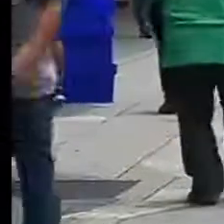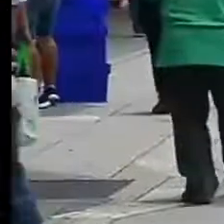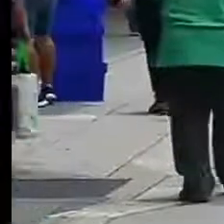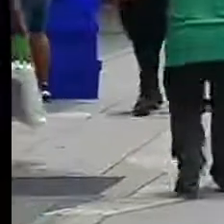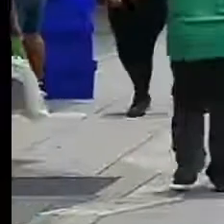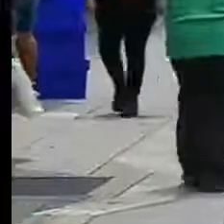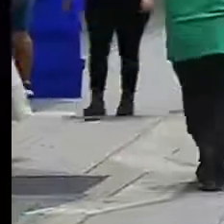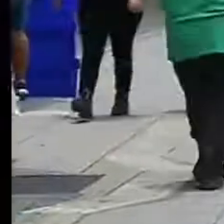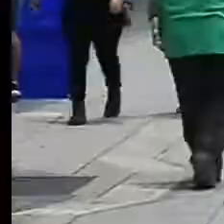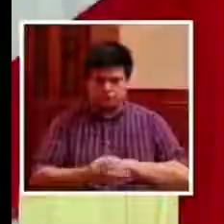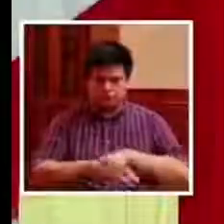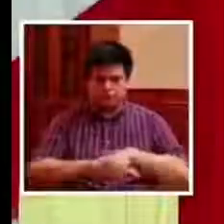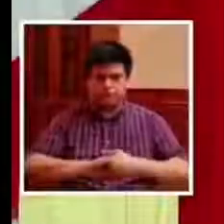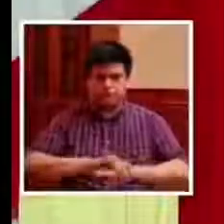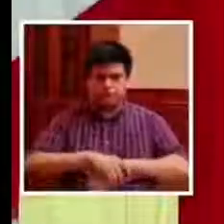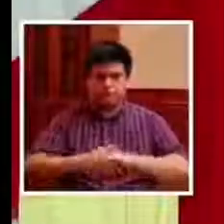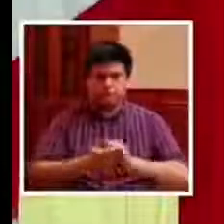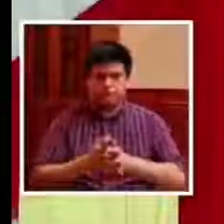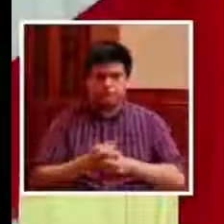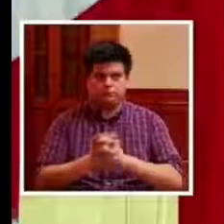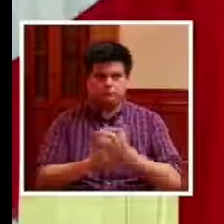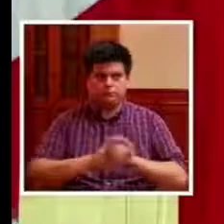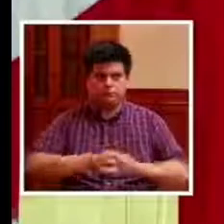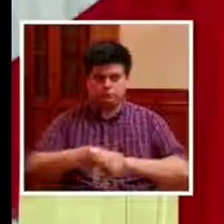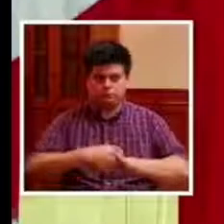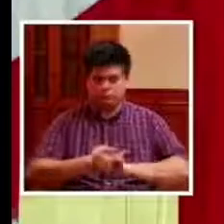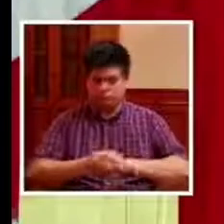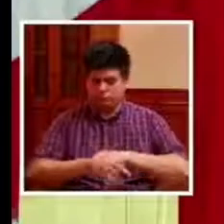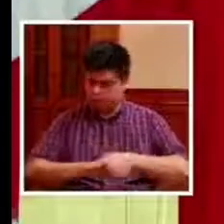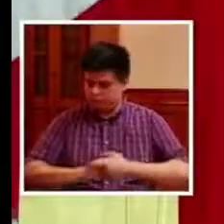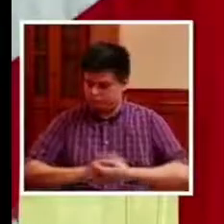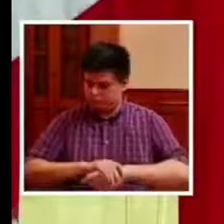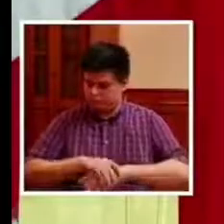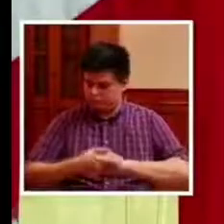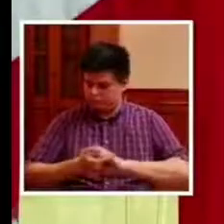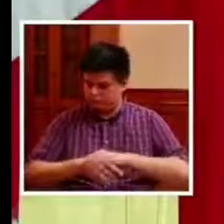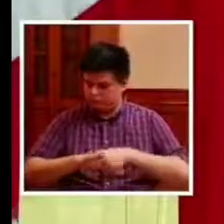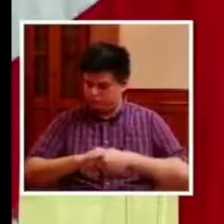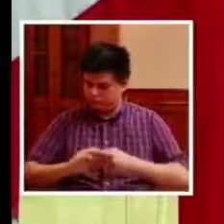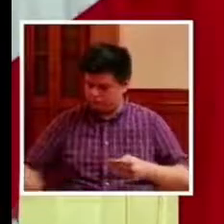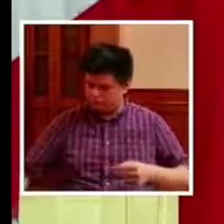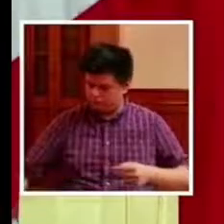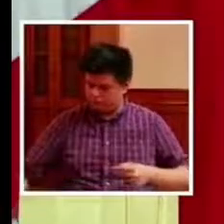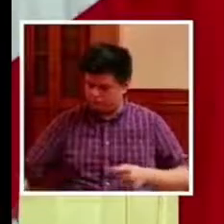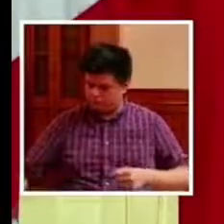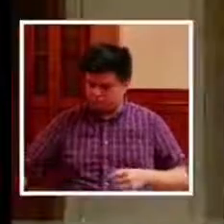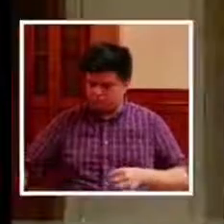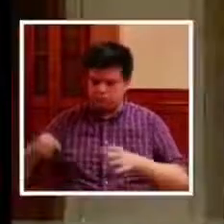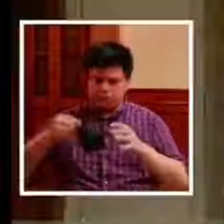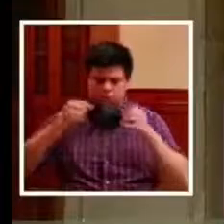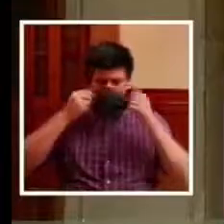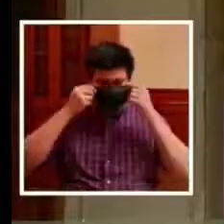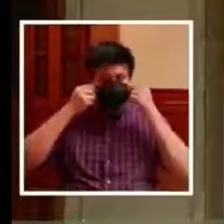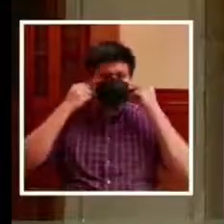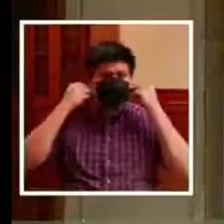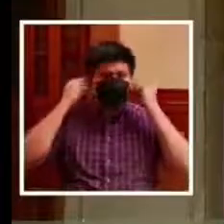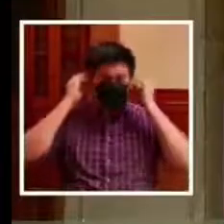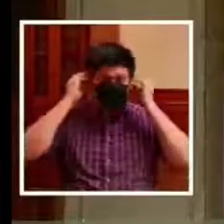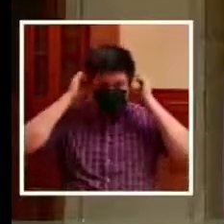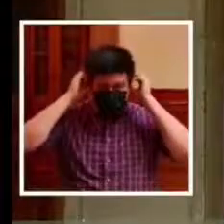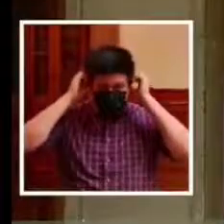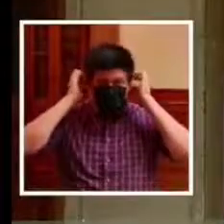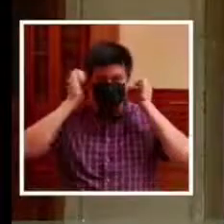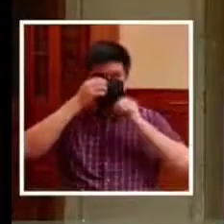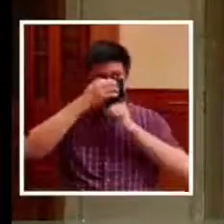población a no bajar la guardia. Con imágenes de Javier Galloso y Jesús Monjarás, Maricruz Gutiérrez, Noticias 28.